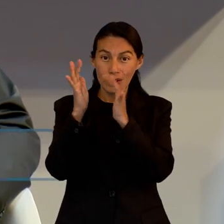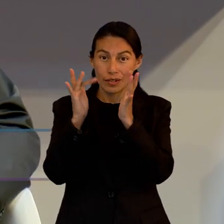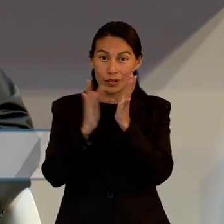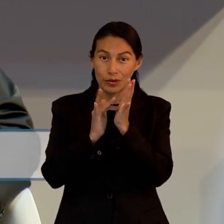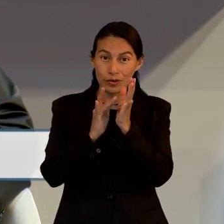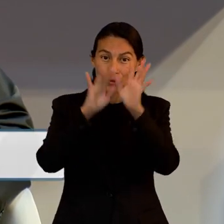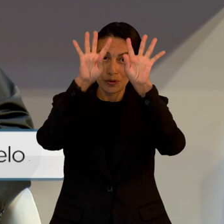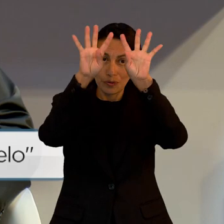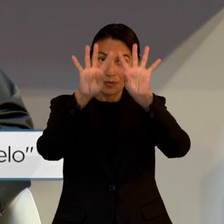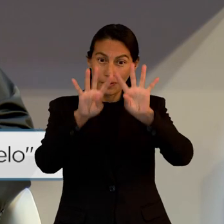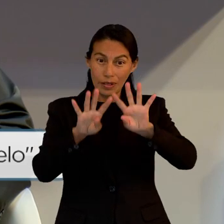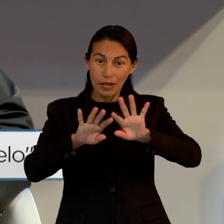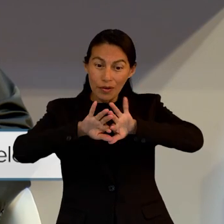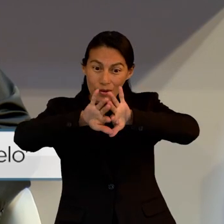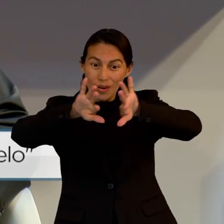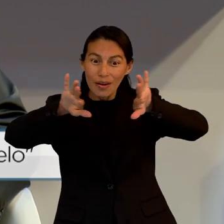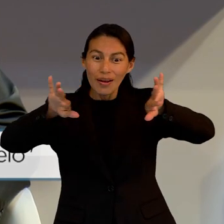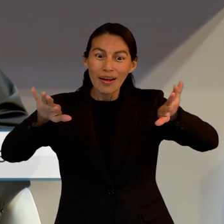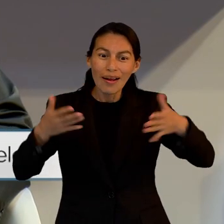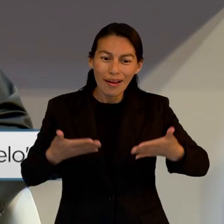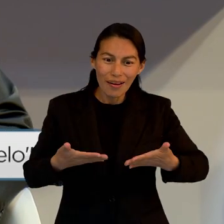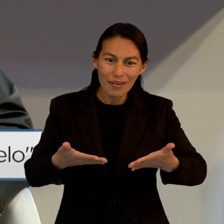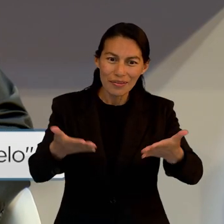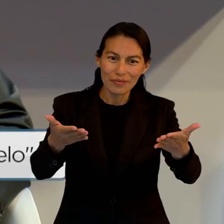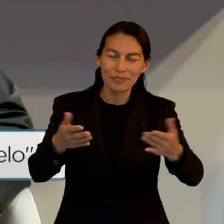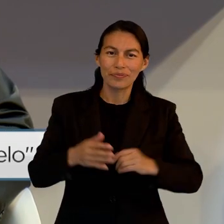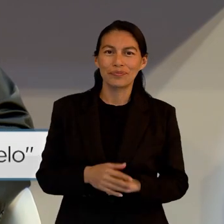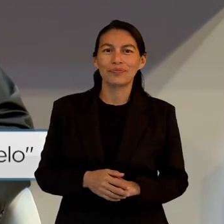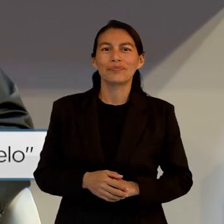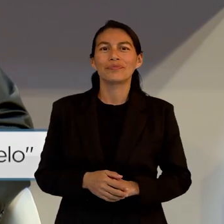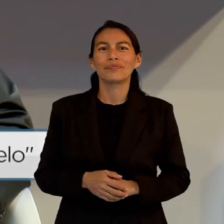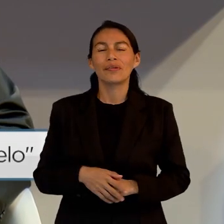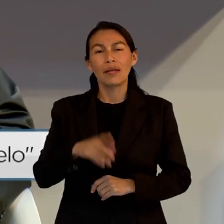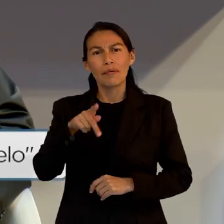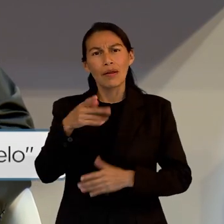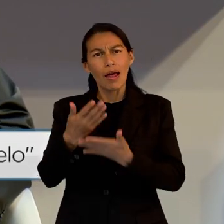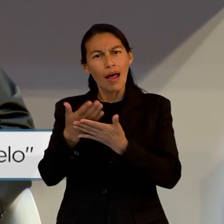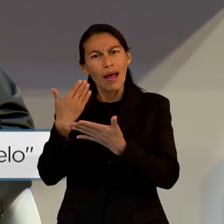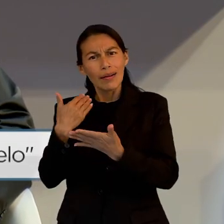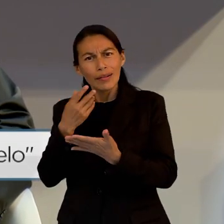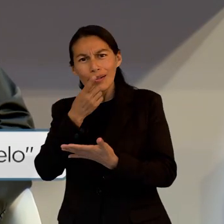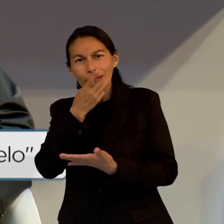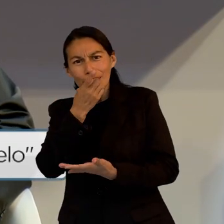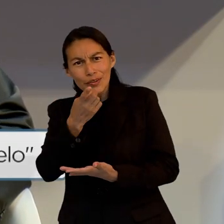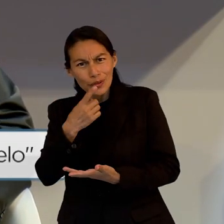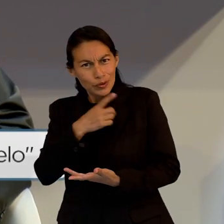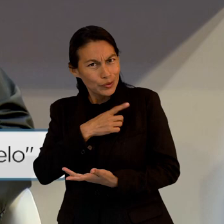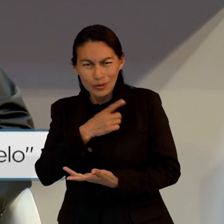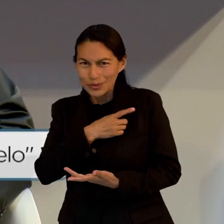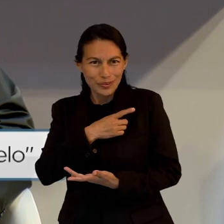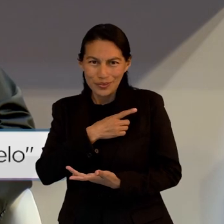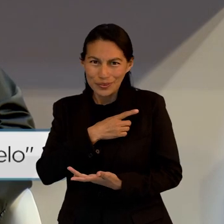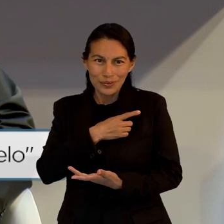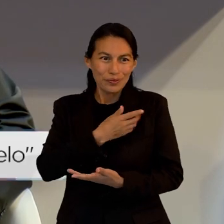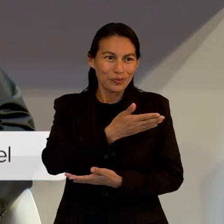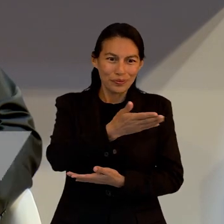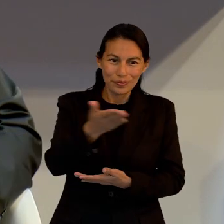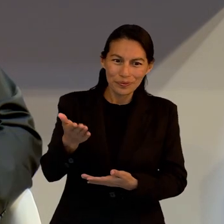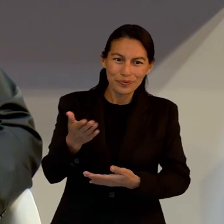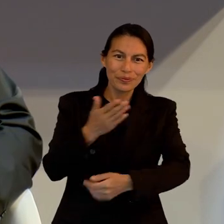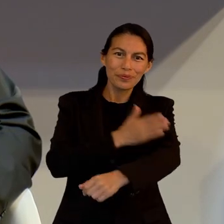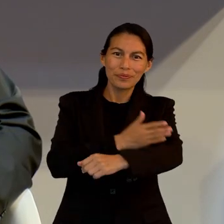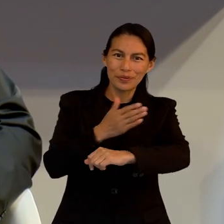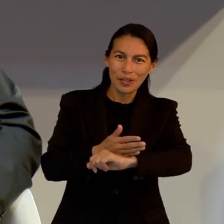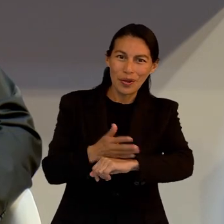jesús abre el camino a través del velo pero antes quisiera comentarles que no estoy solo te